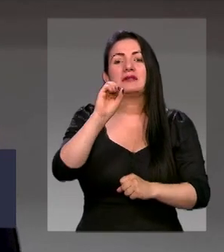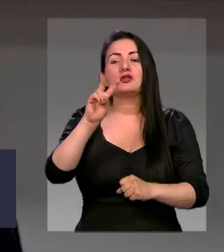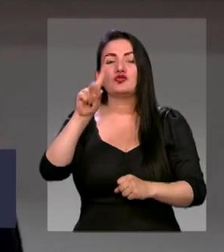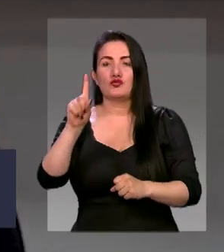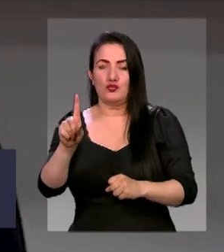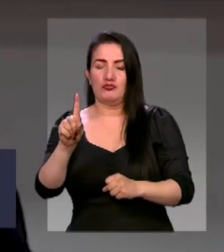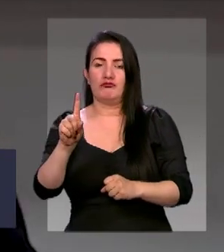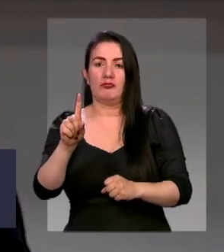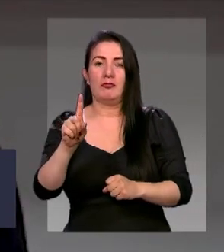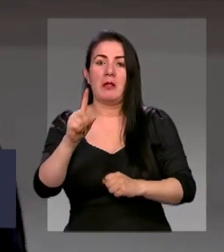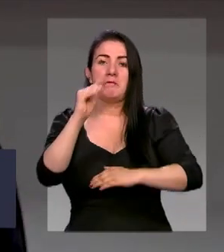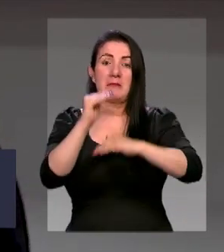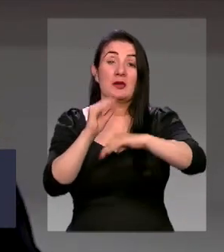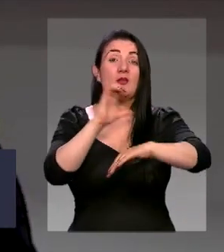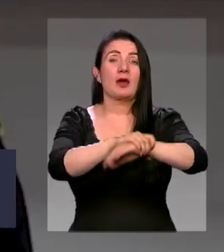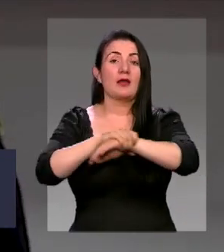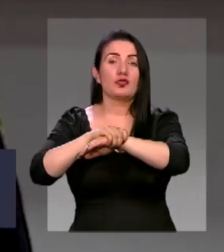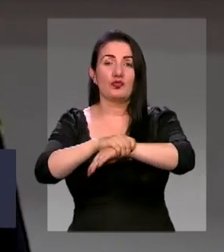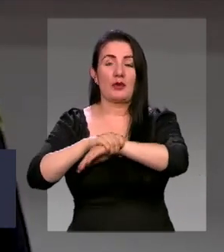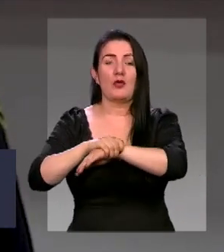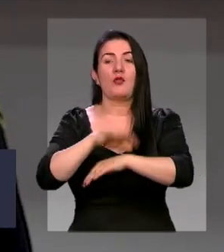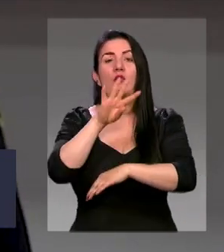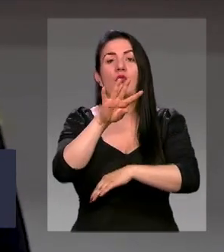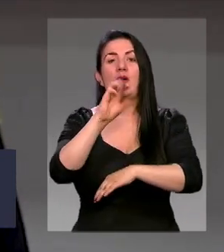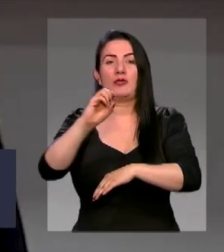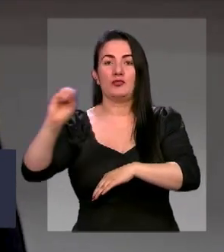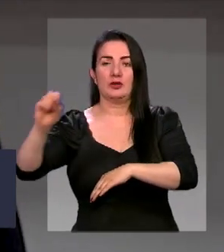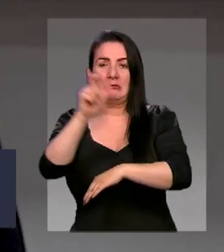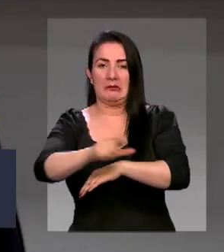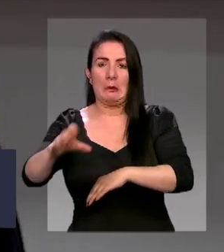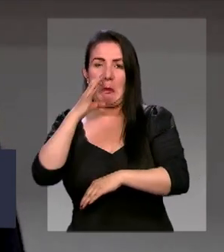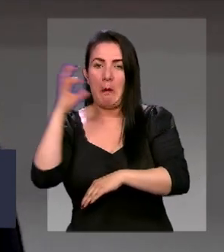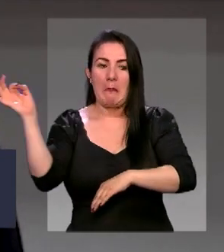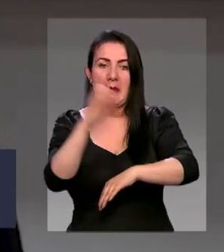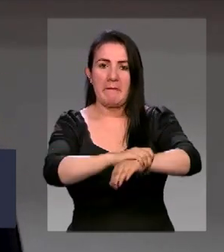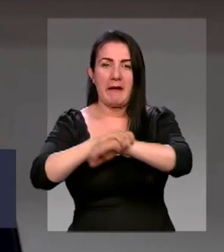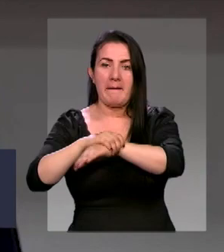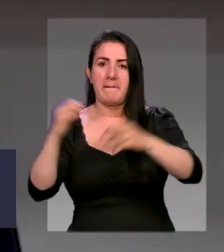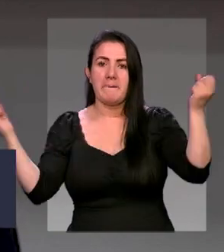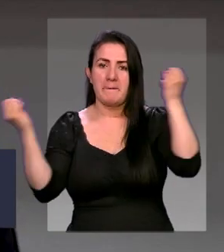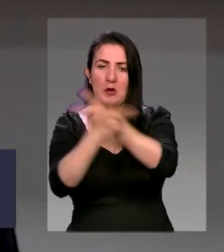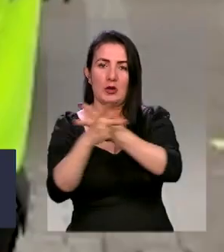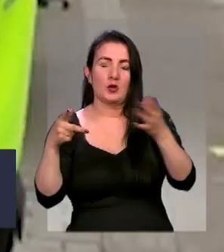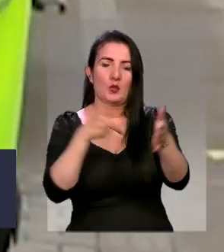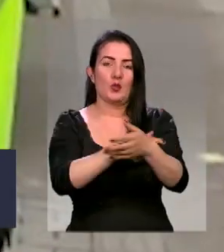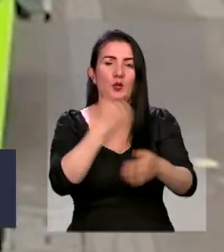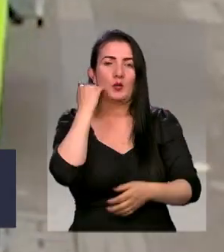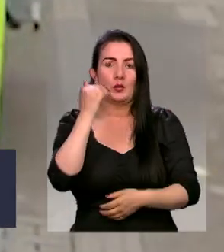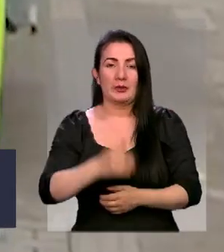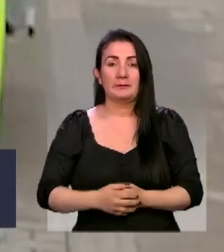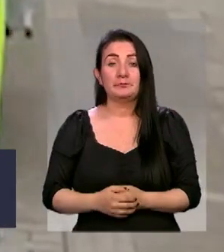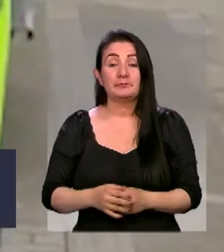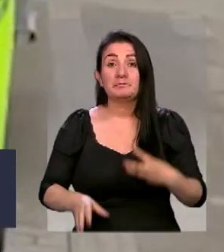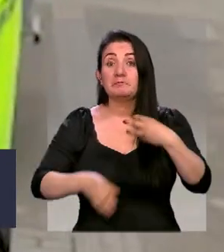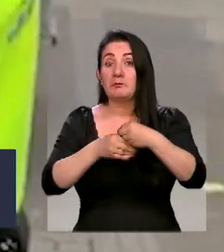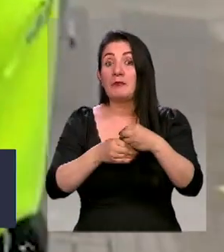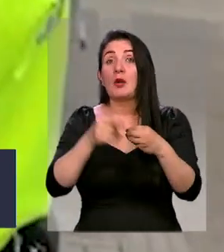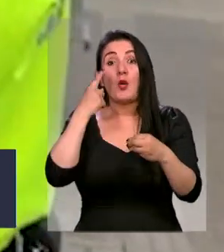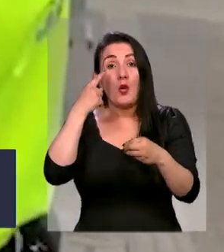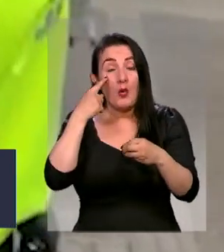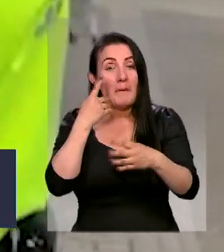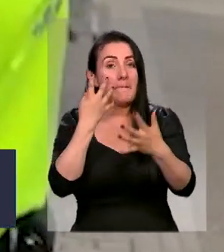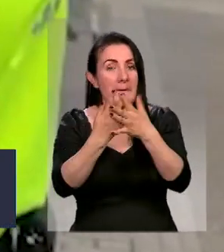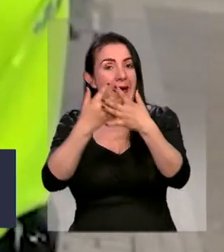casos y capturados 400 agresores precisamente por el delito de violencia intrafamiliar. Recuerde que la condena